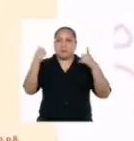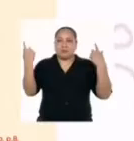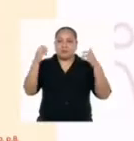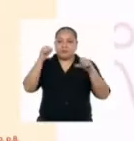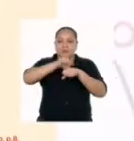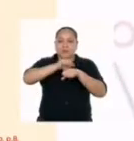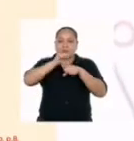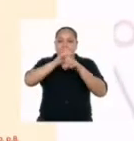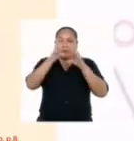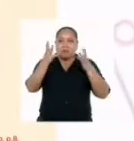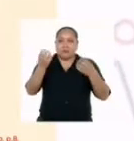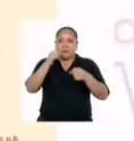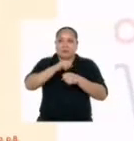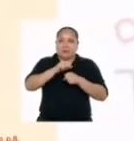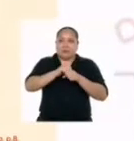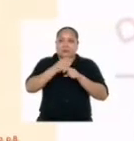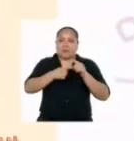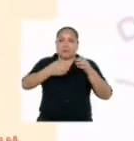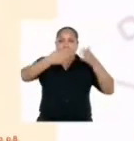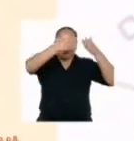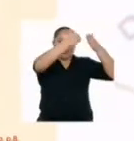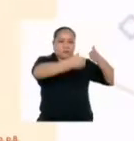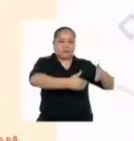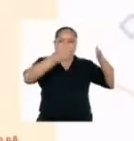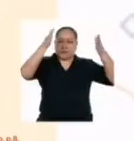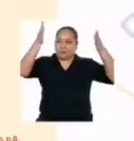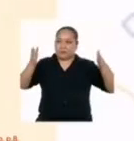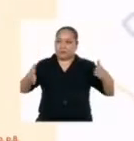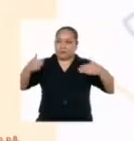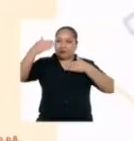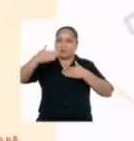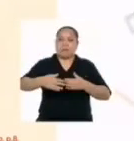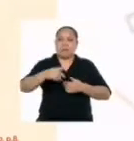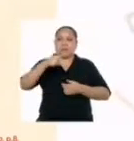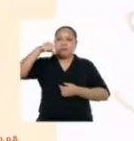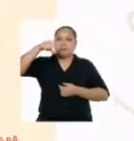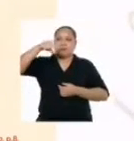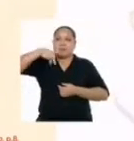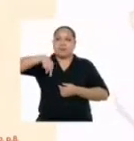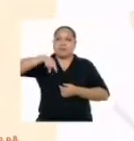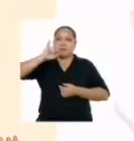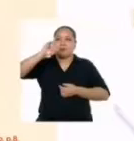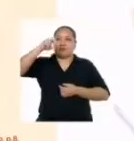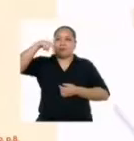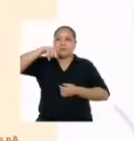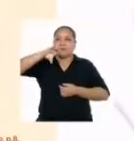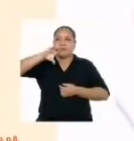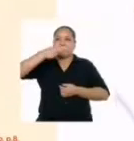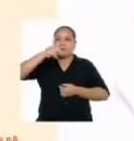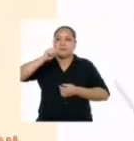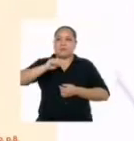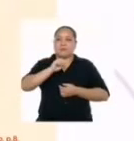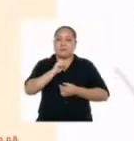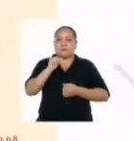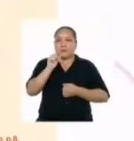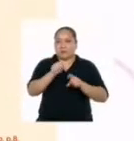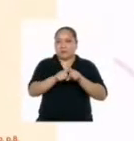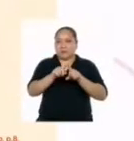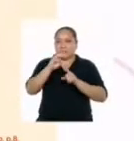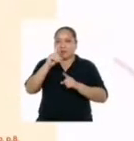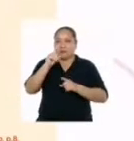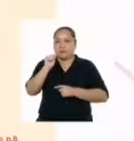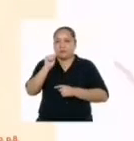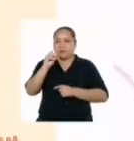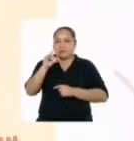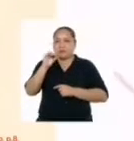de piedra, mientras que las paredes las construyeron con quincha y adobe. En Miraya, los